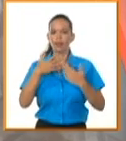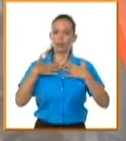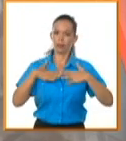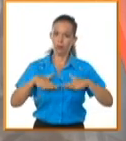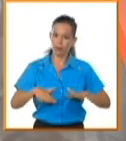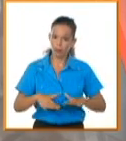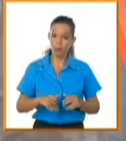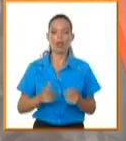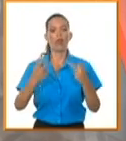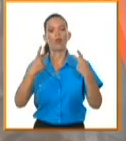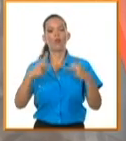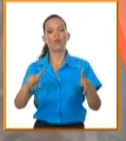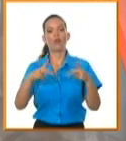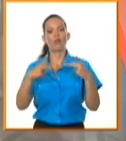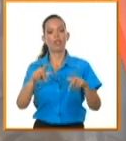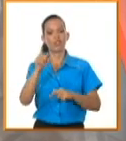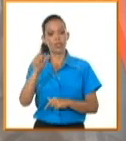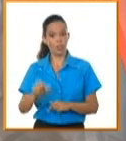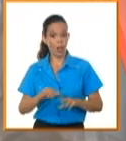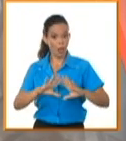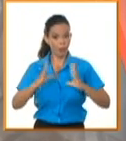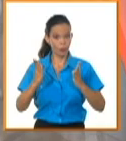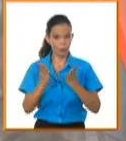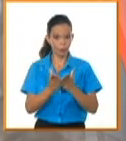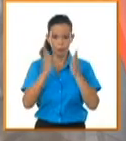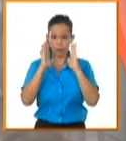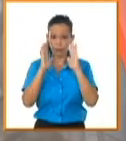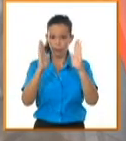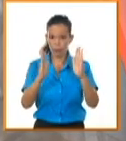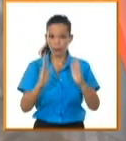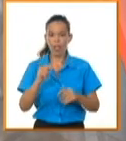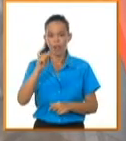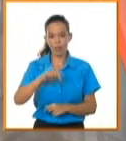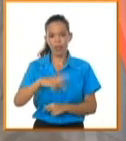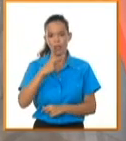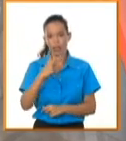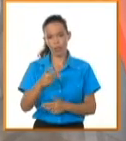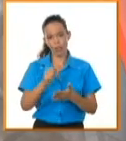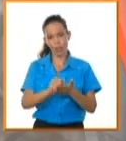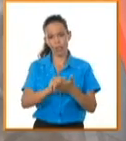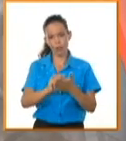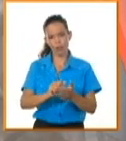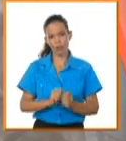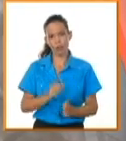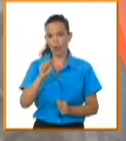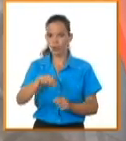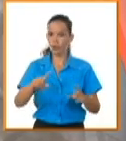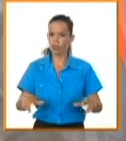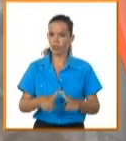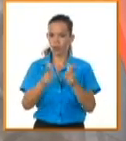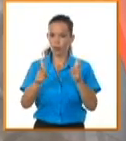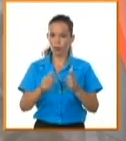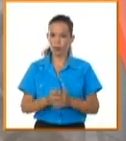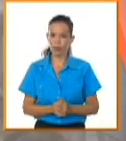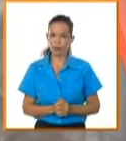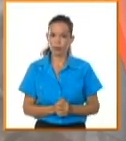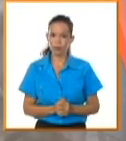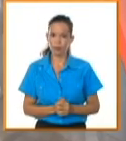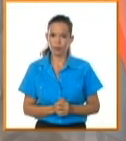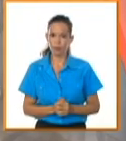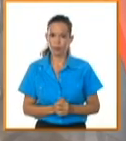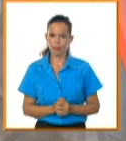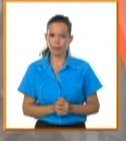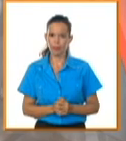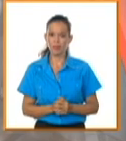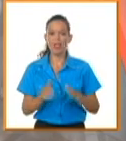profesionalidad que que en este sentido merece Nosotros le demos el servicio Por lo tanto es algo que estamos siguiendo yo creo que aquí no podemos hablar que que